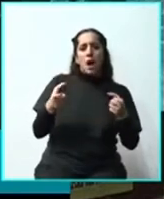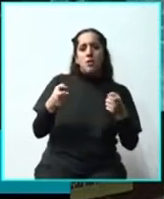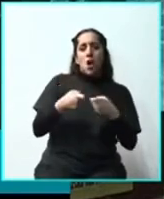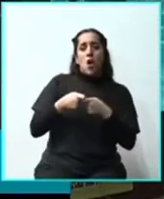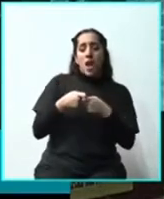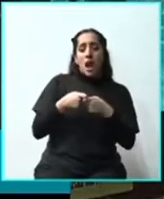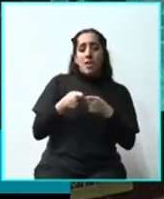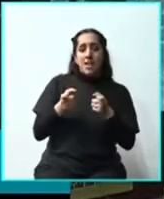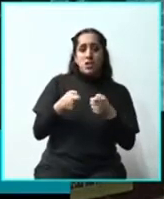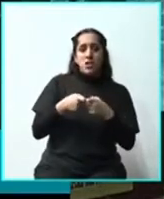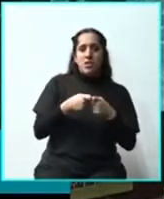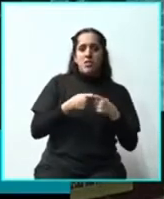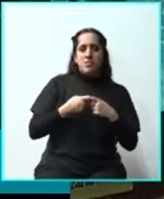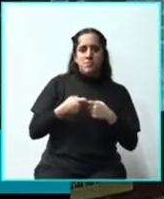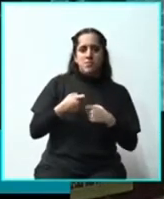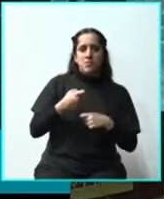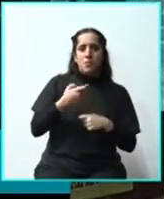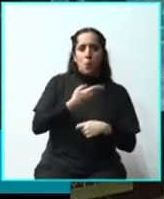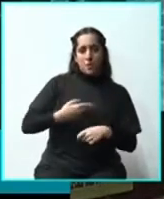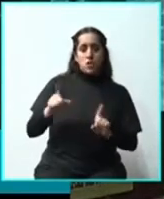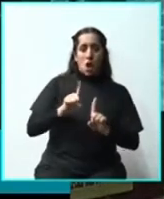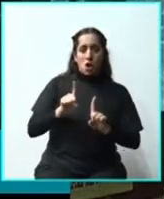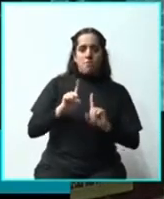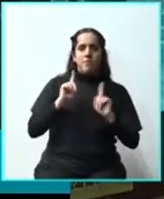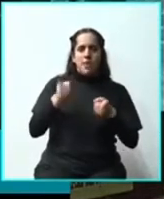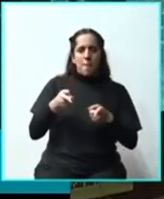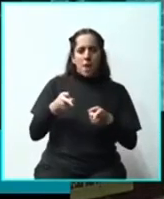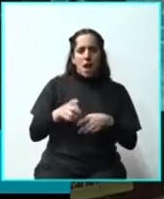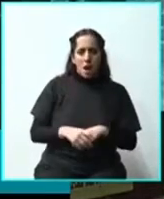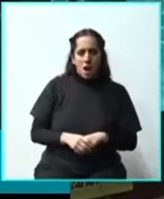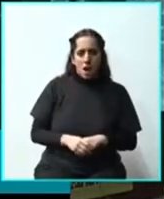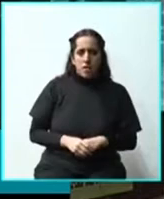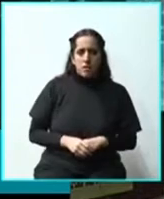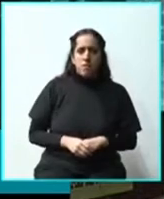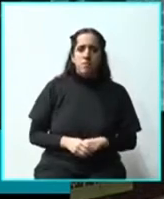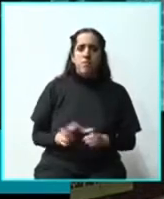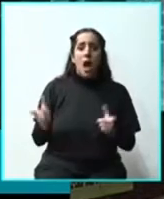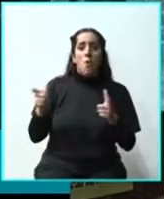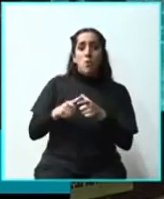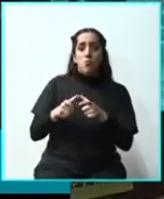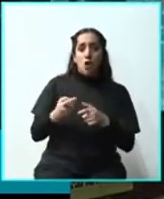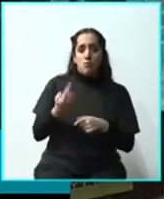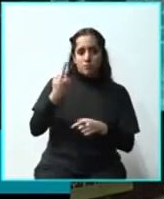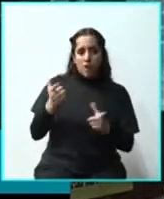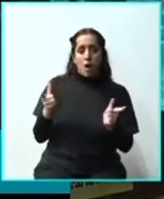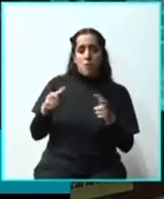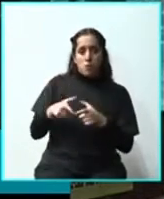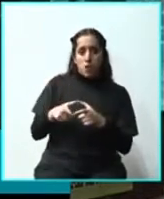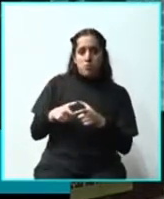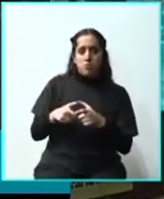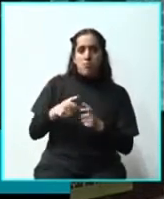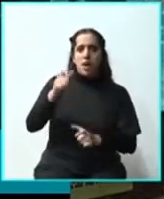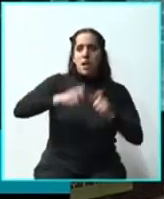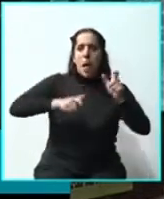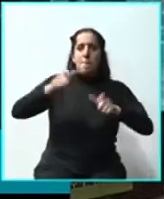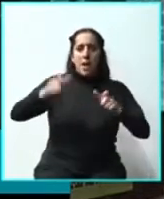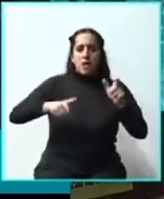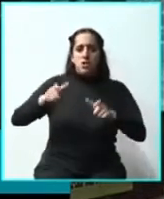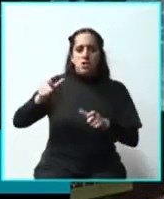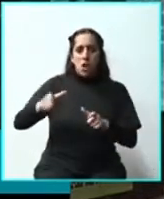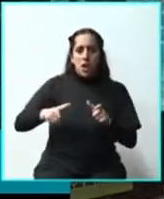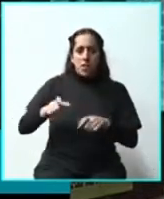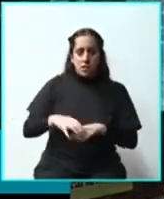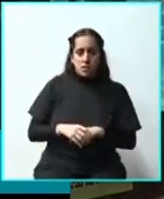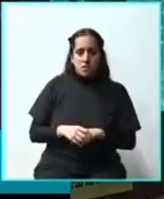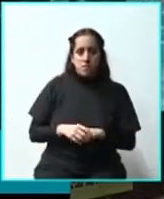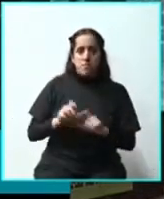no gubernamentales. Se hizo una reunión con la gente y los miembros